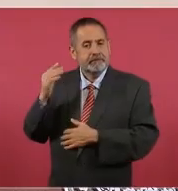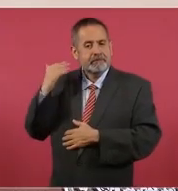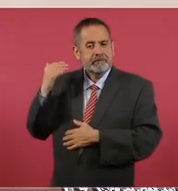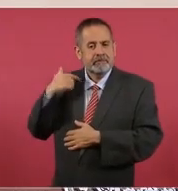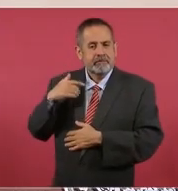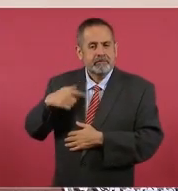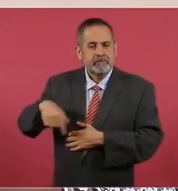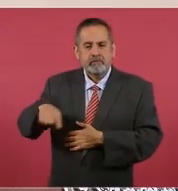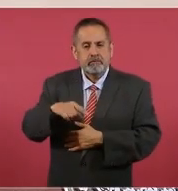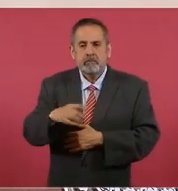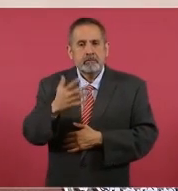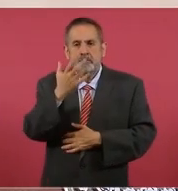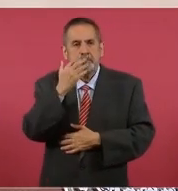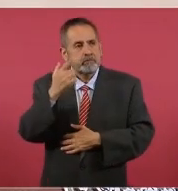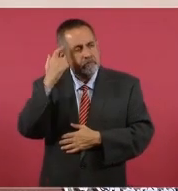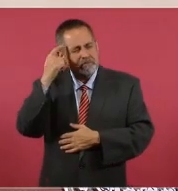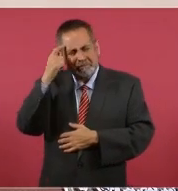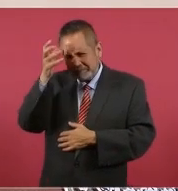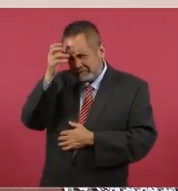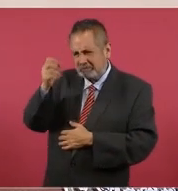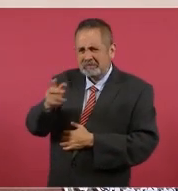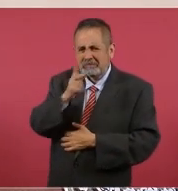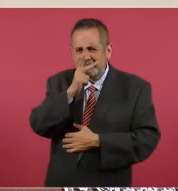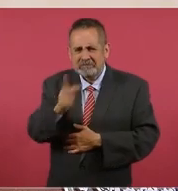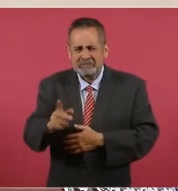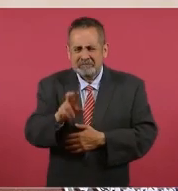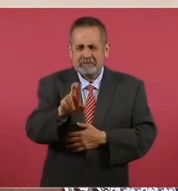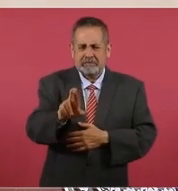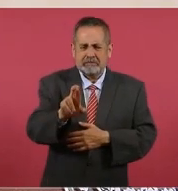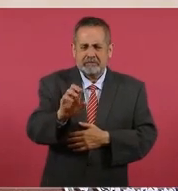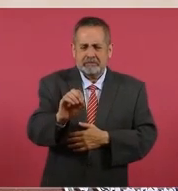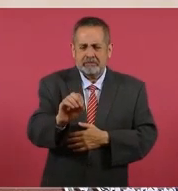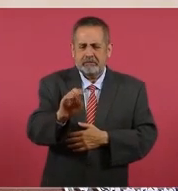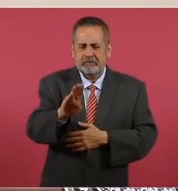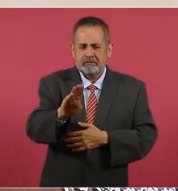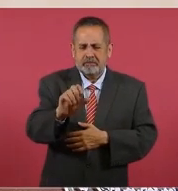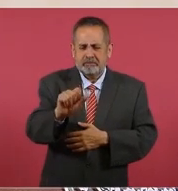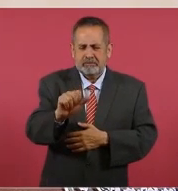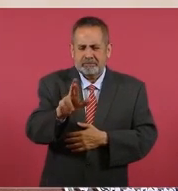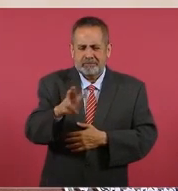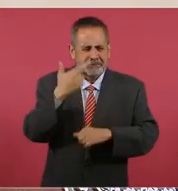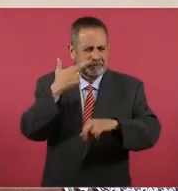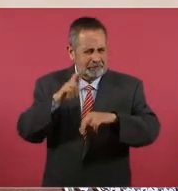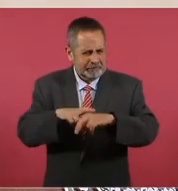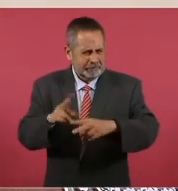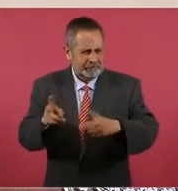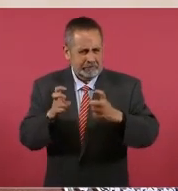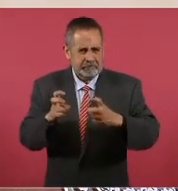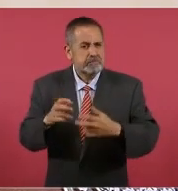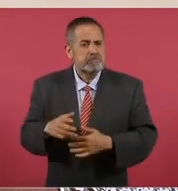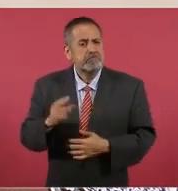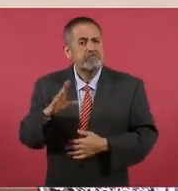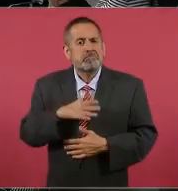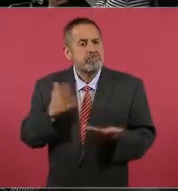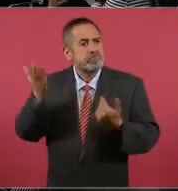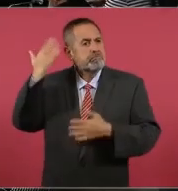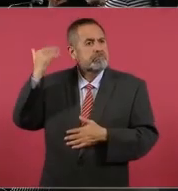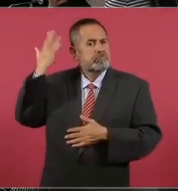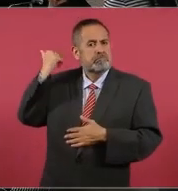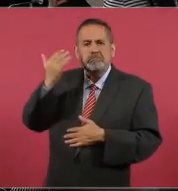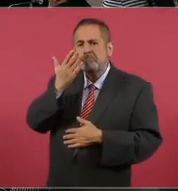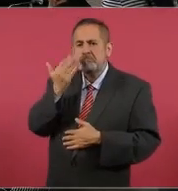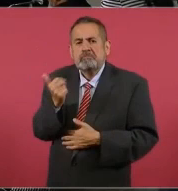la palabra robo en algunas comunidades de México. Se